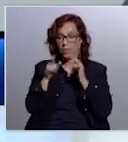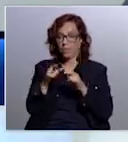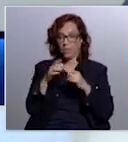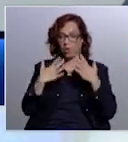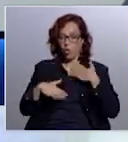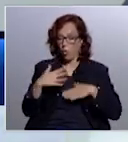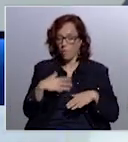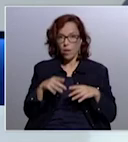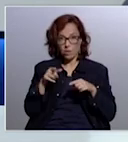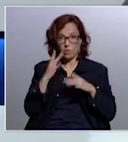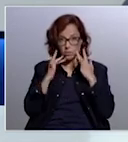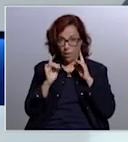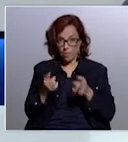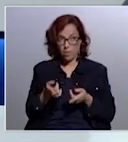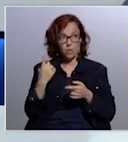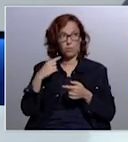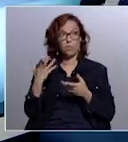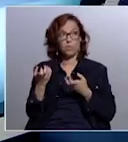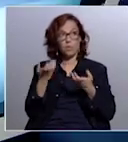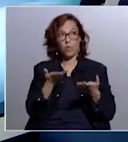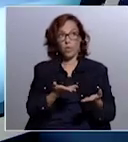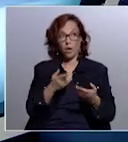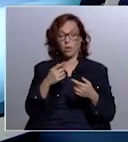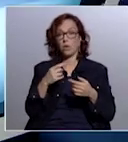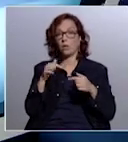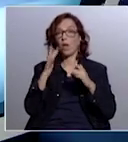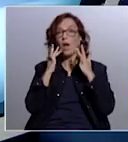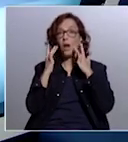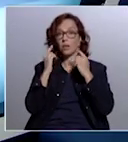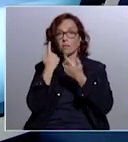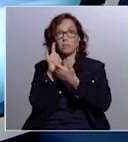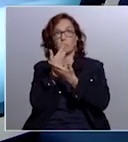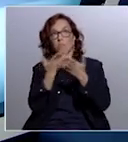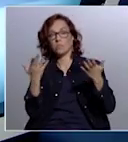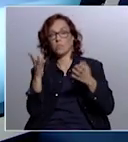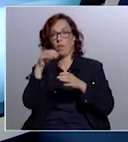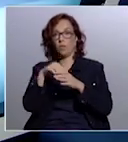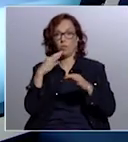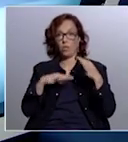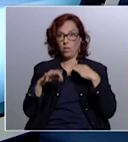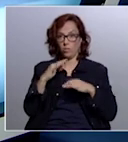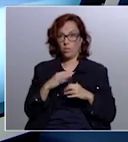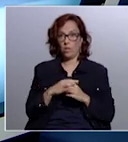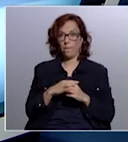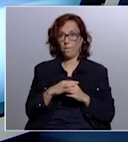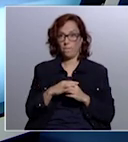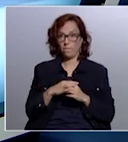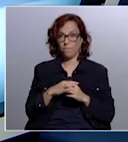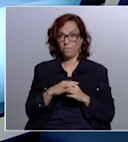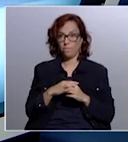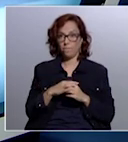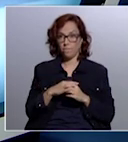nosotros lo que tratamos de dar este otro contenido y esto qué tiene que ver las artes escénicas dentro del teatro daniela yo